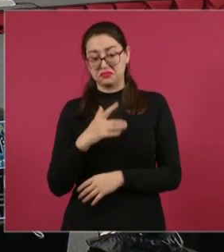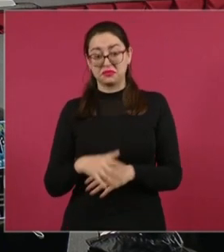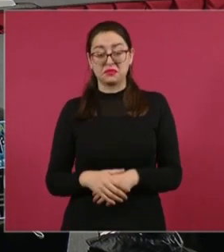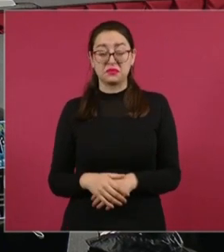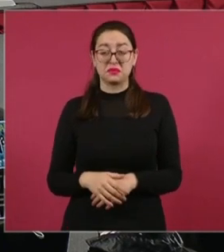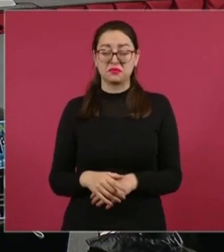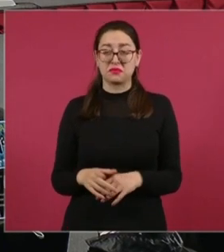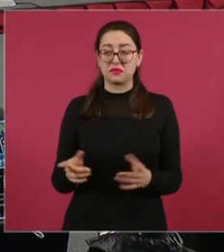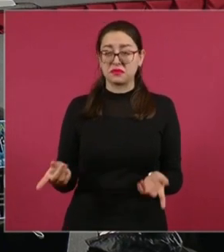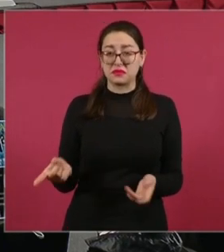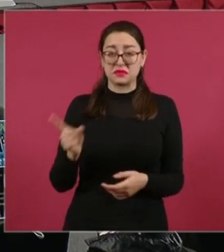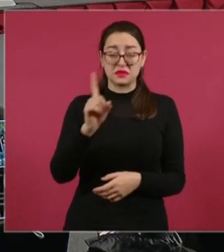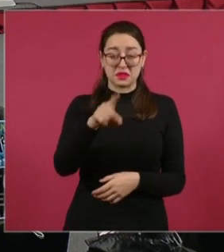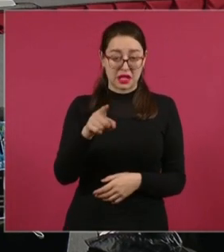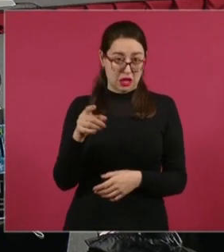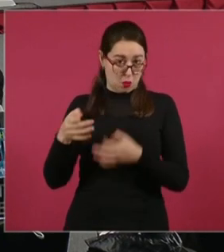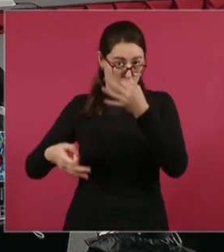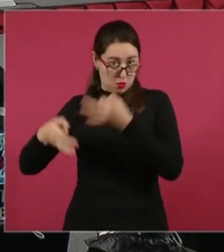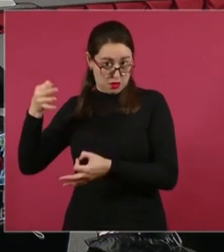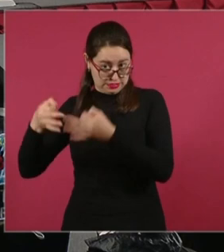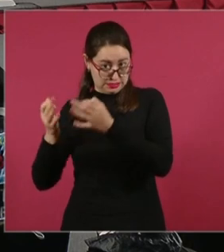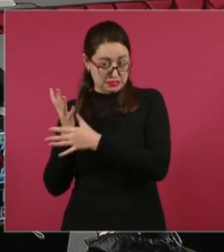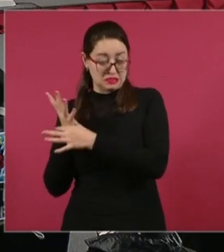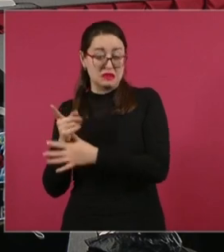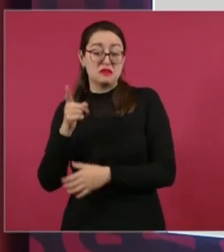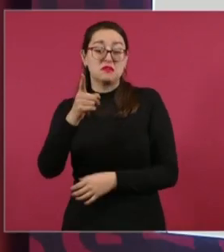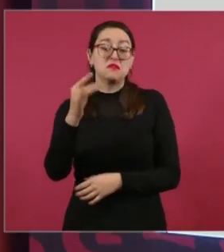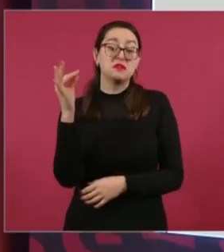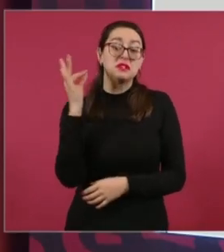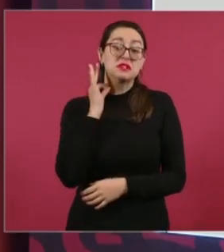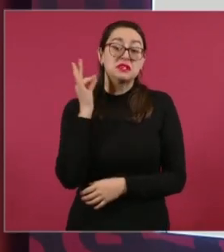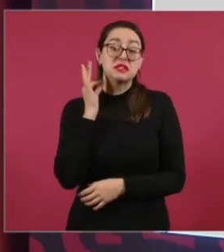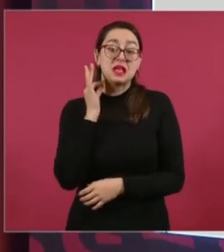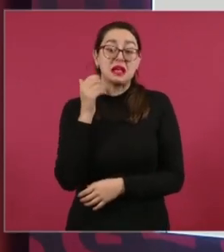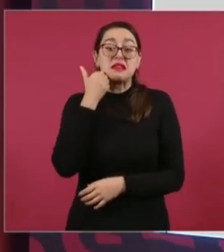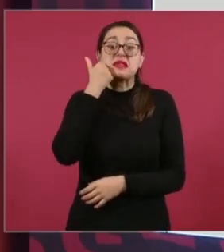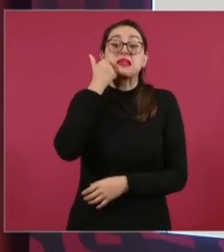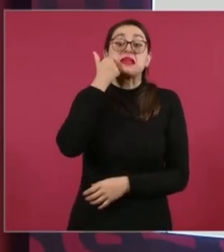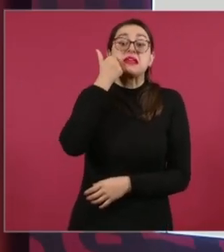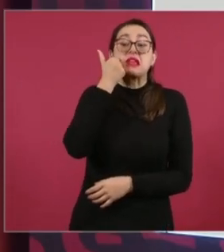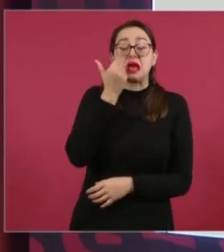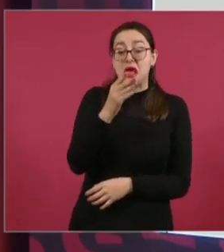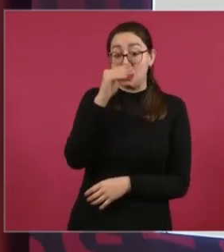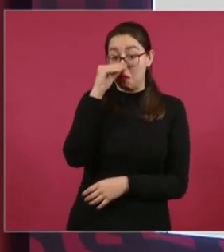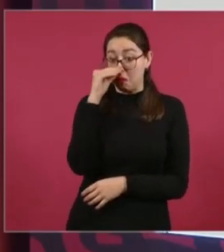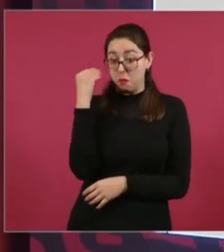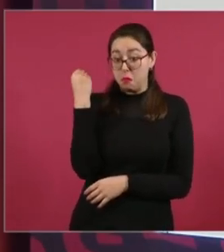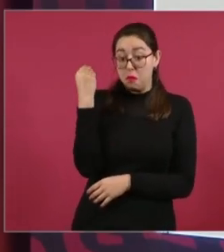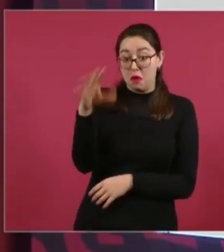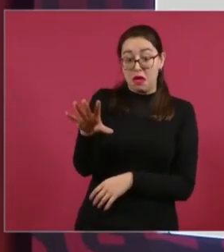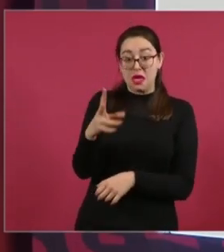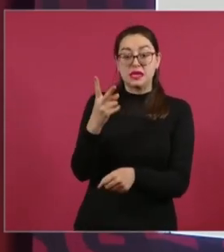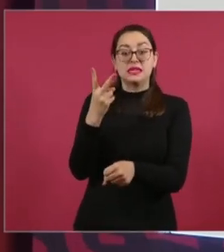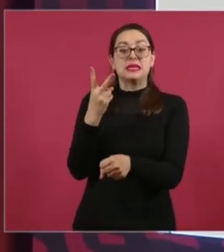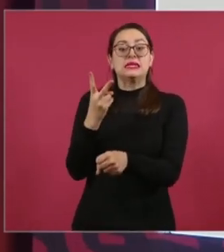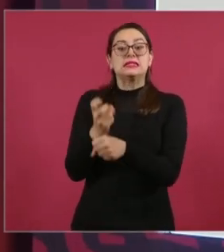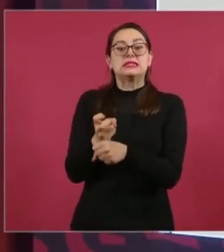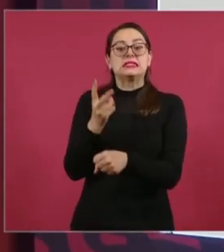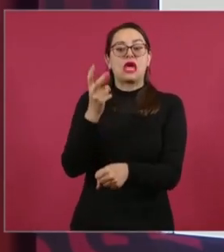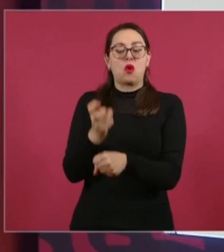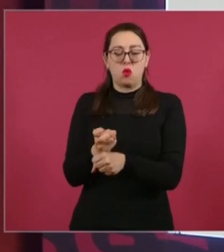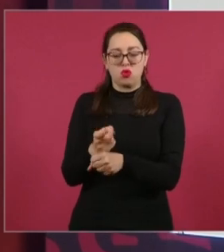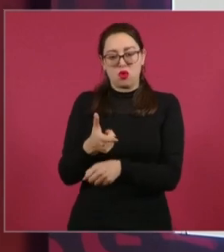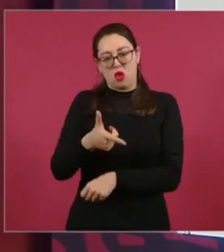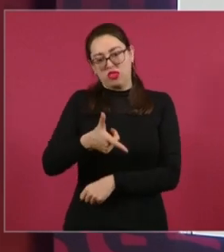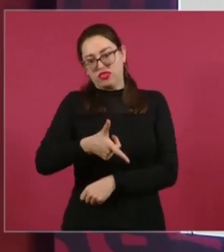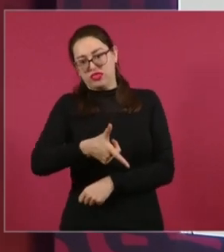segundo tirador en grado de coautor material, agregando el juzgador